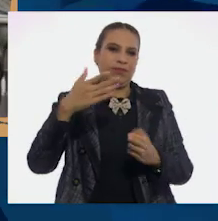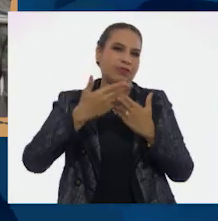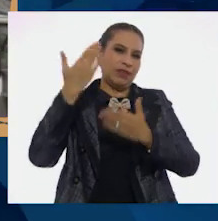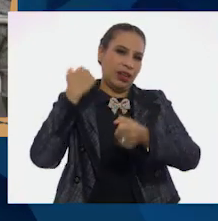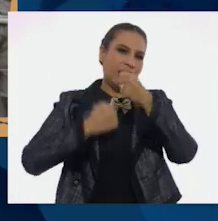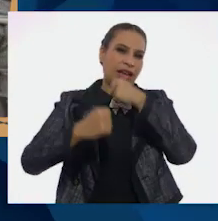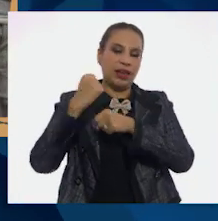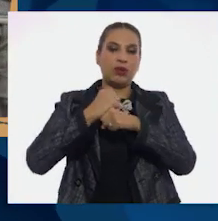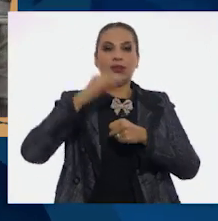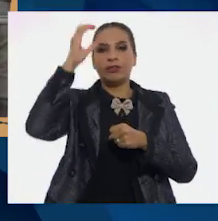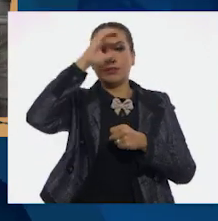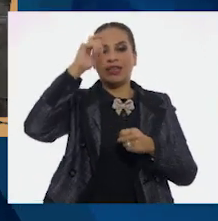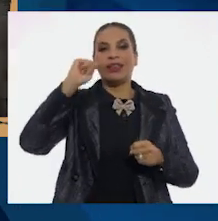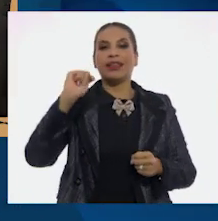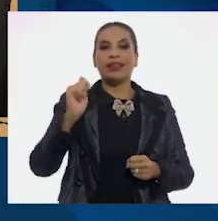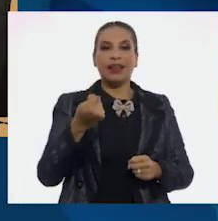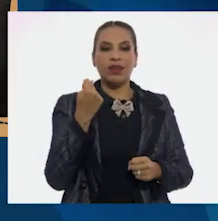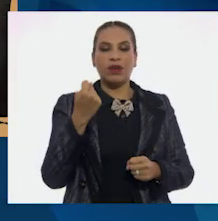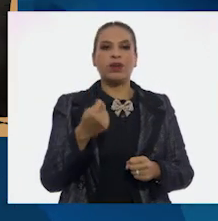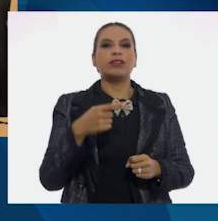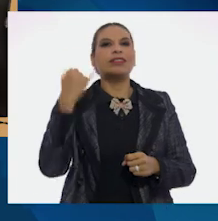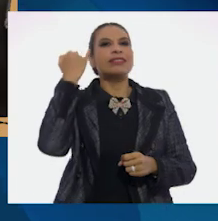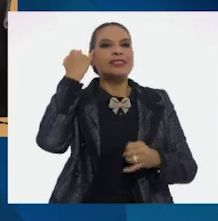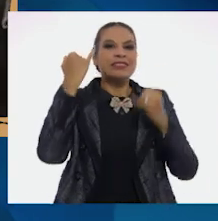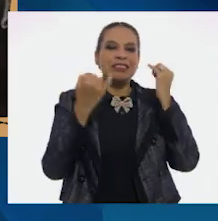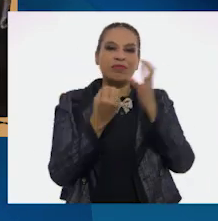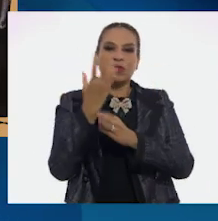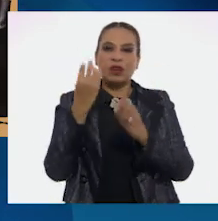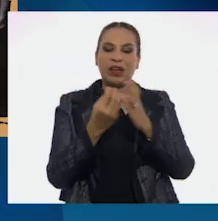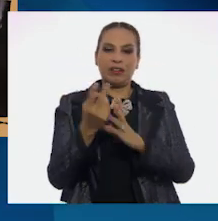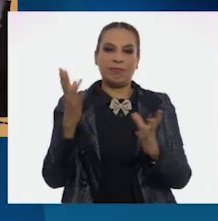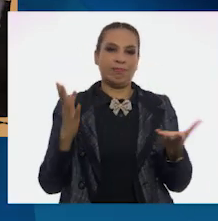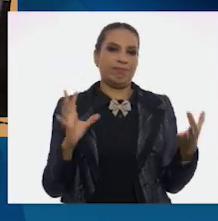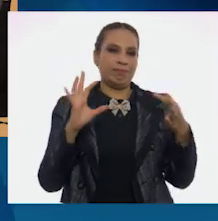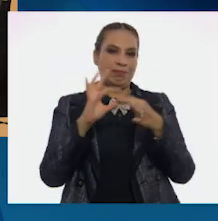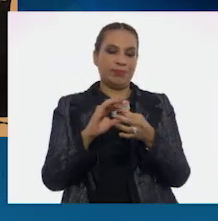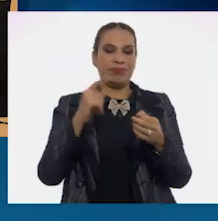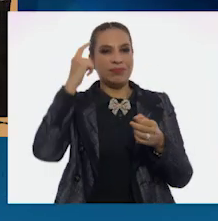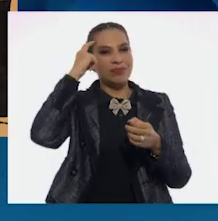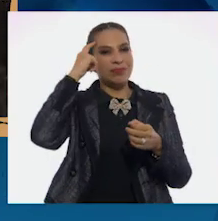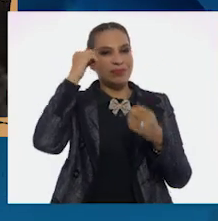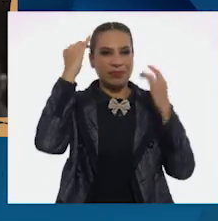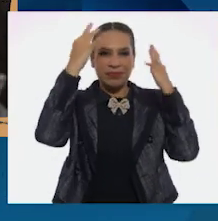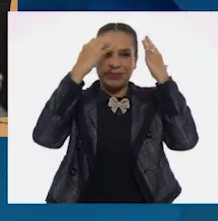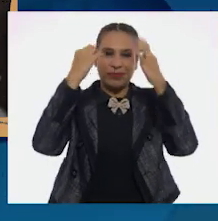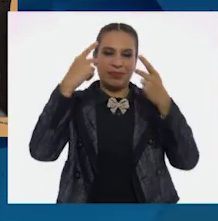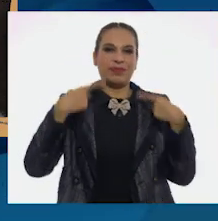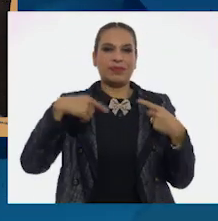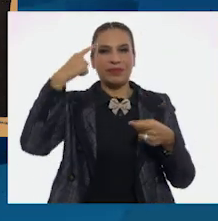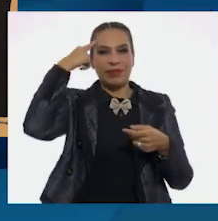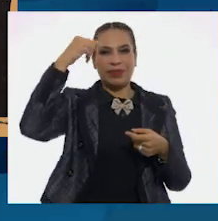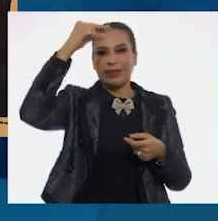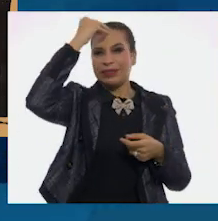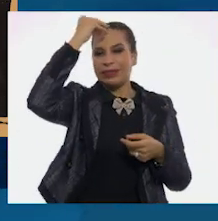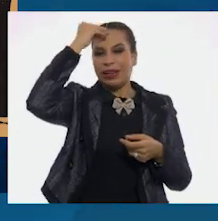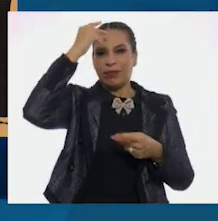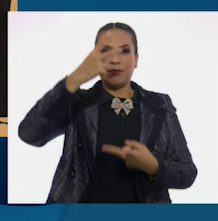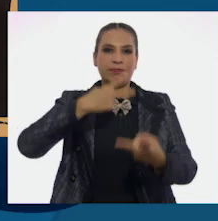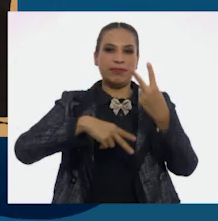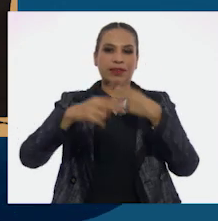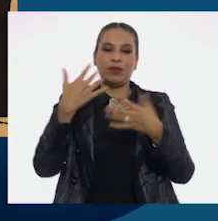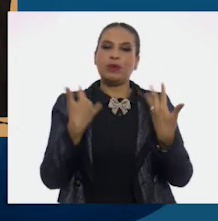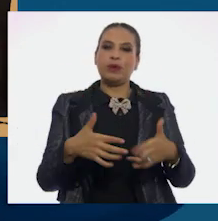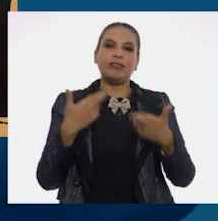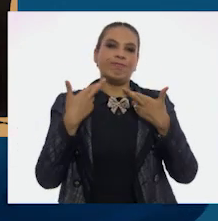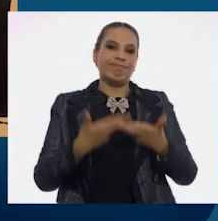años donde la ciencia, la tecnología y la fantasía se confabulaban en la mente de muchos sabios, dando como resultado una